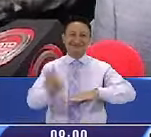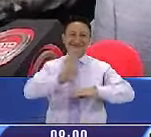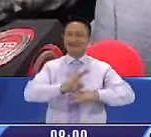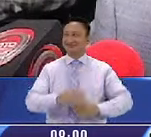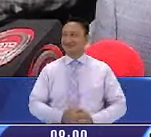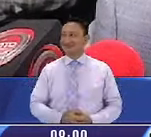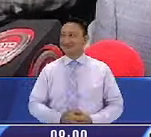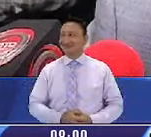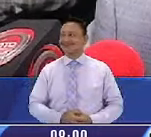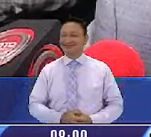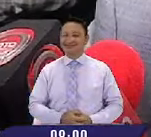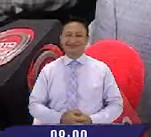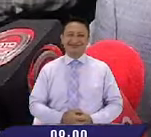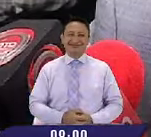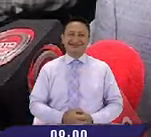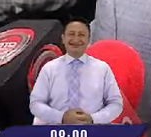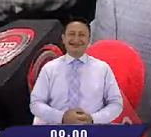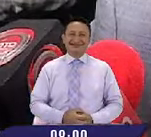el 15% al IVA.